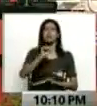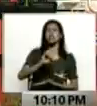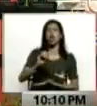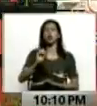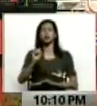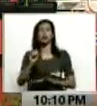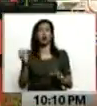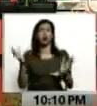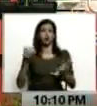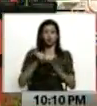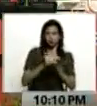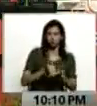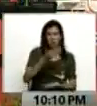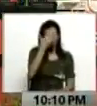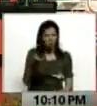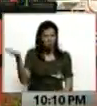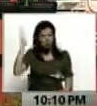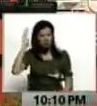Venezuela